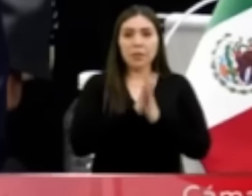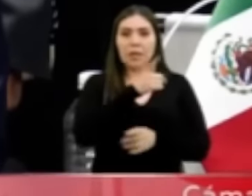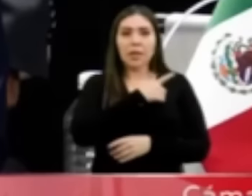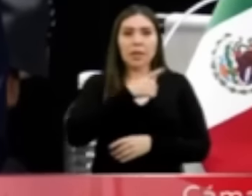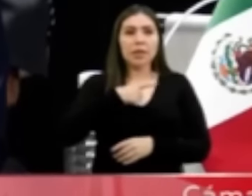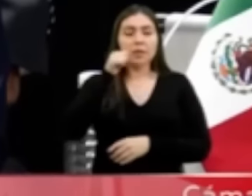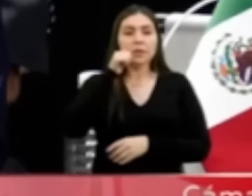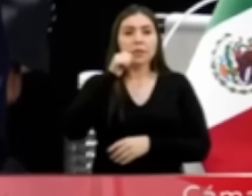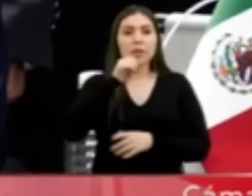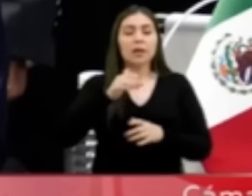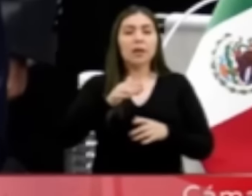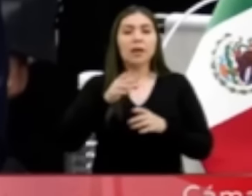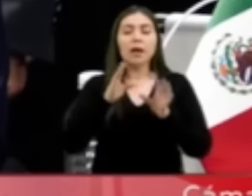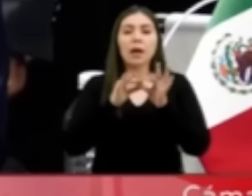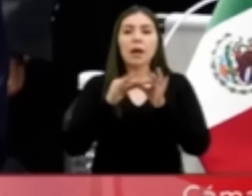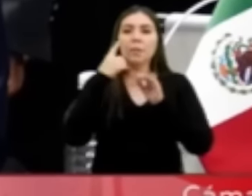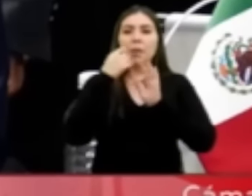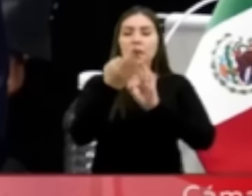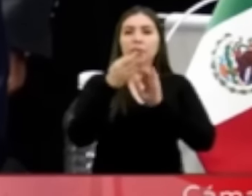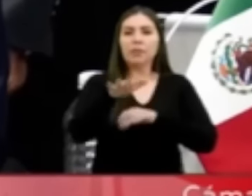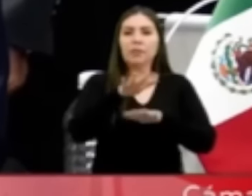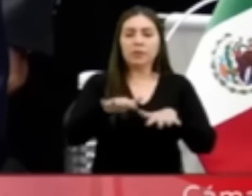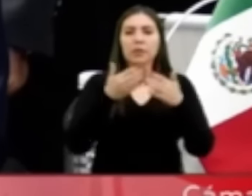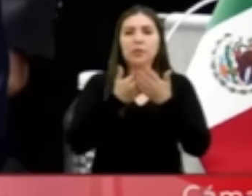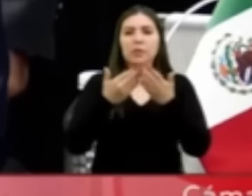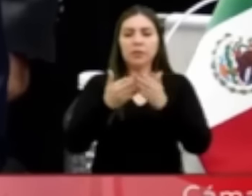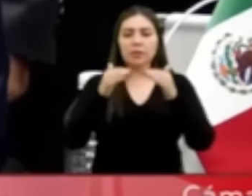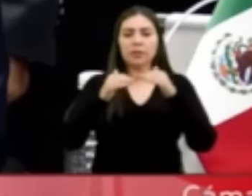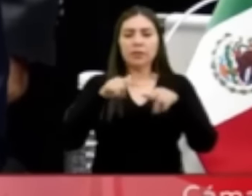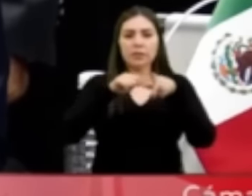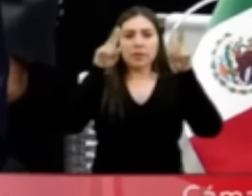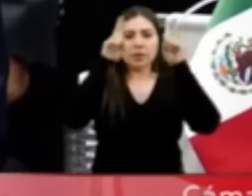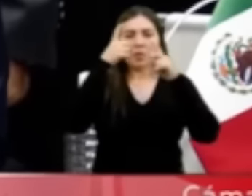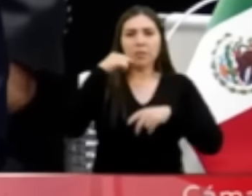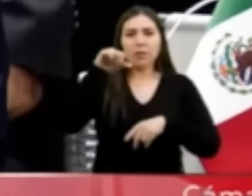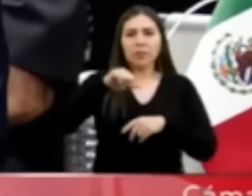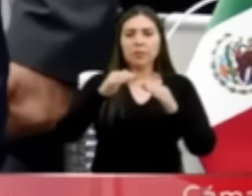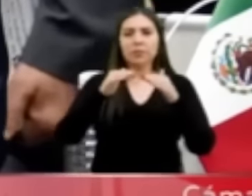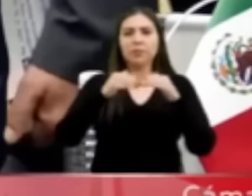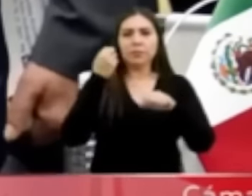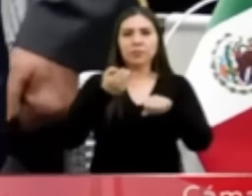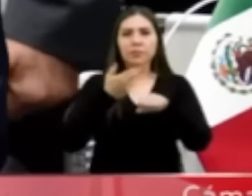Asamblea. En consecuencia, vamos a continuar con los asuntos de la agenda. Continúe la